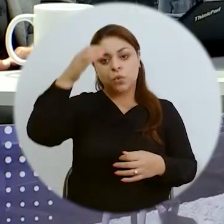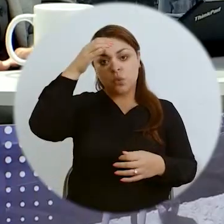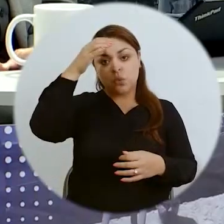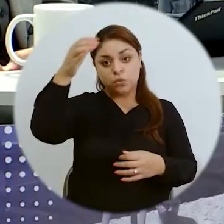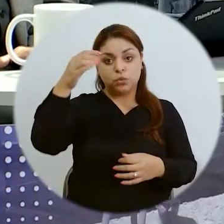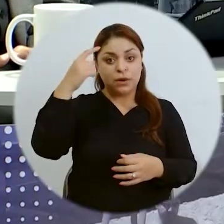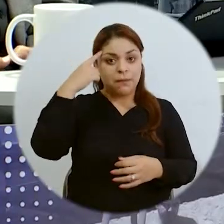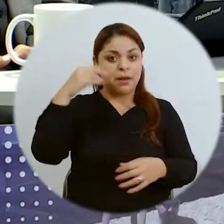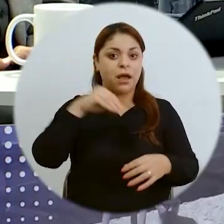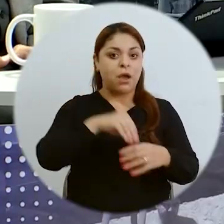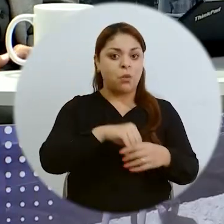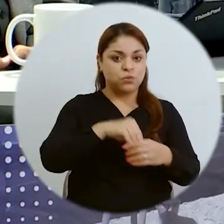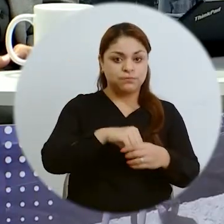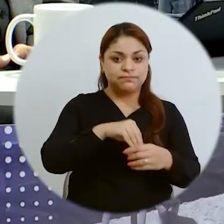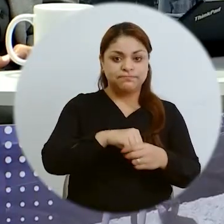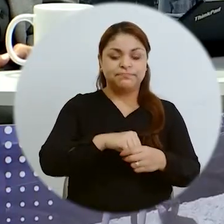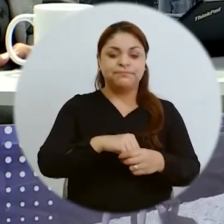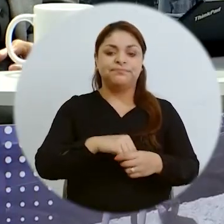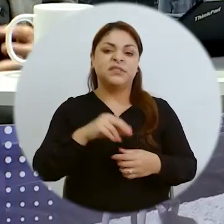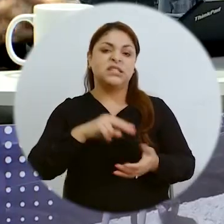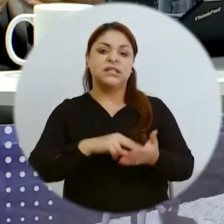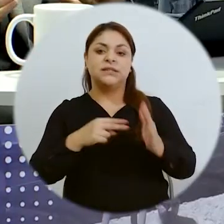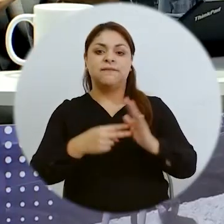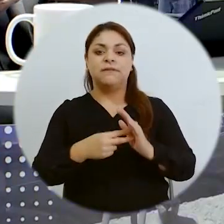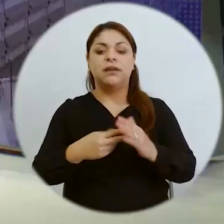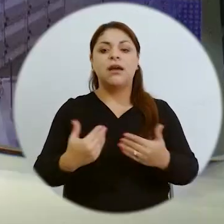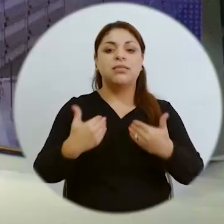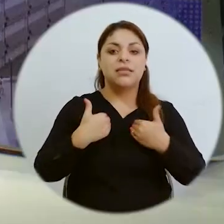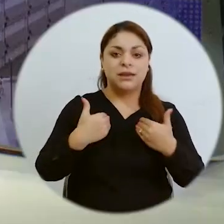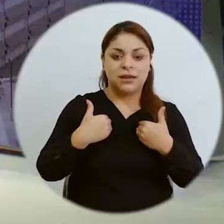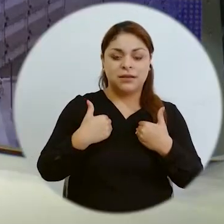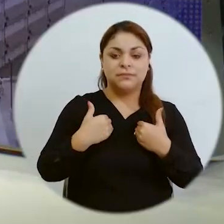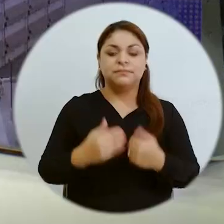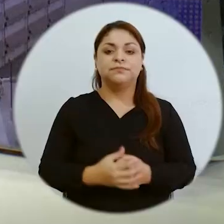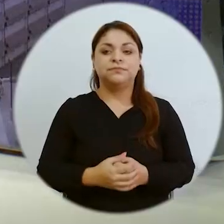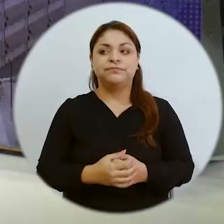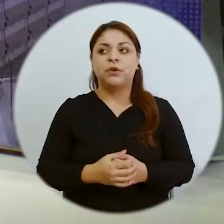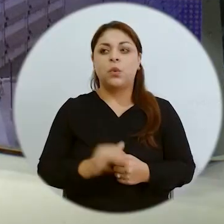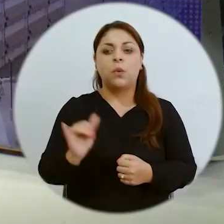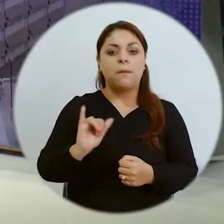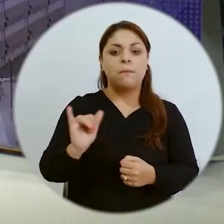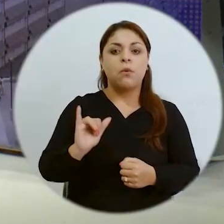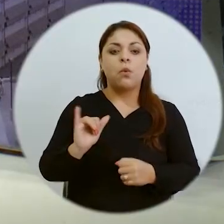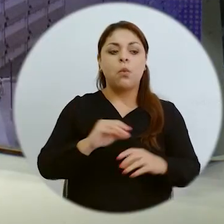responsable. ¿A qué nos referimos con cultura de ahorro, por ejemplo?